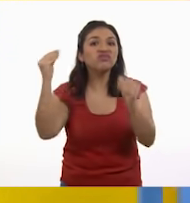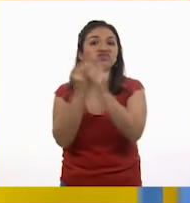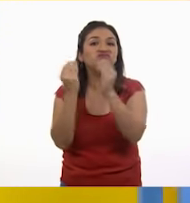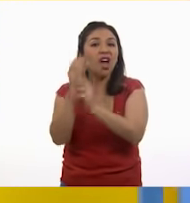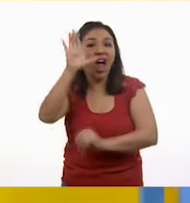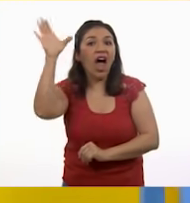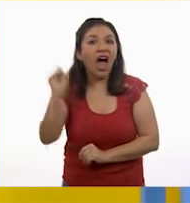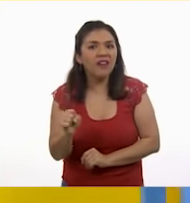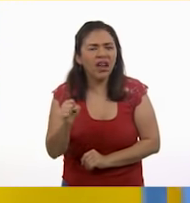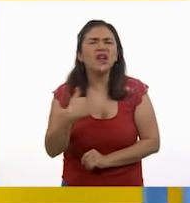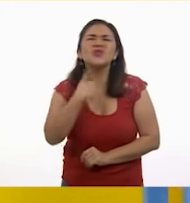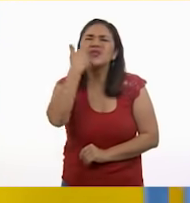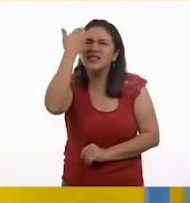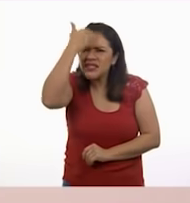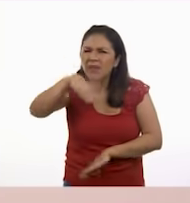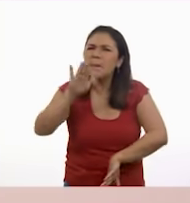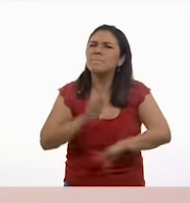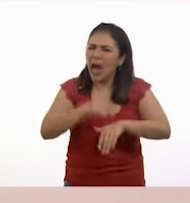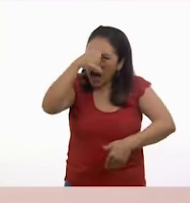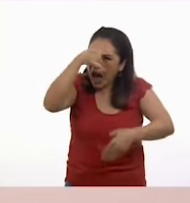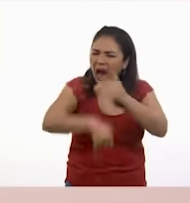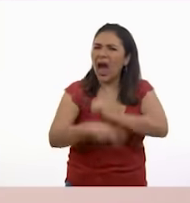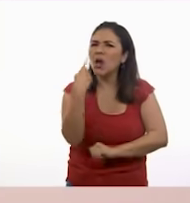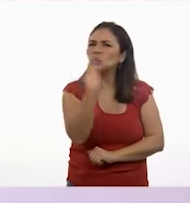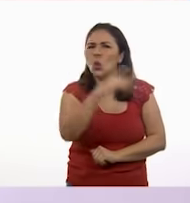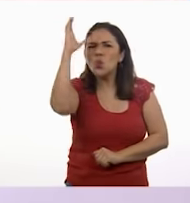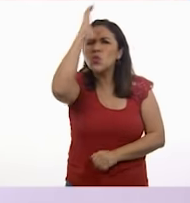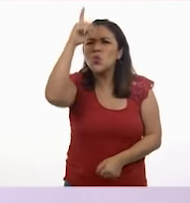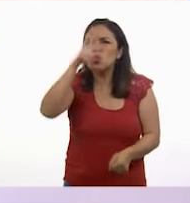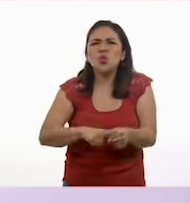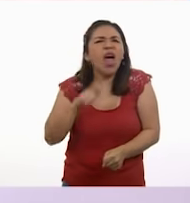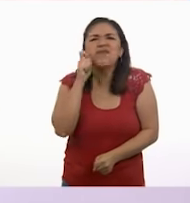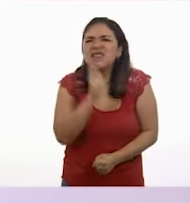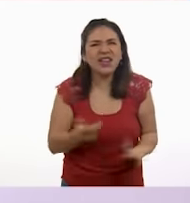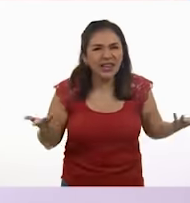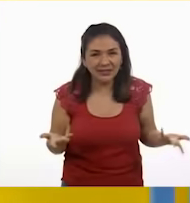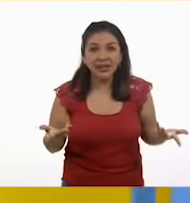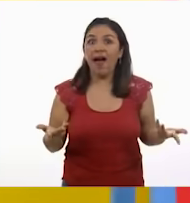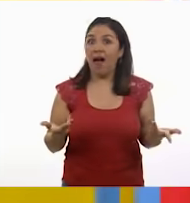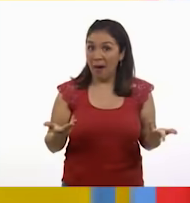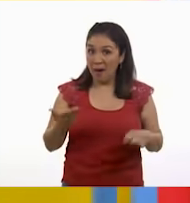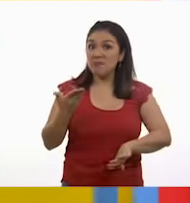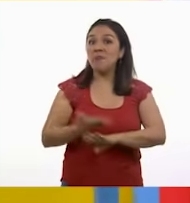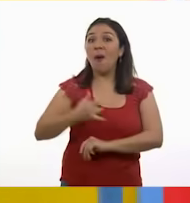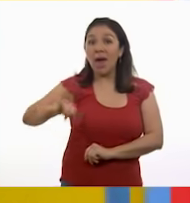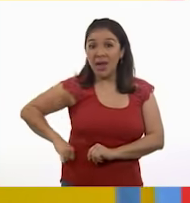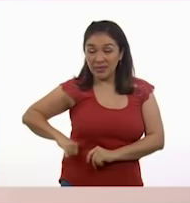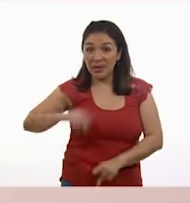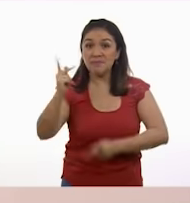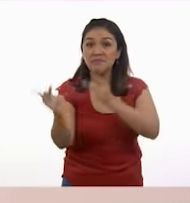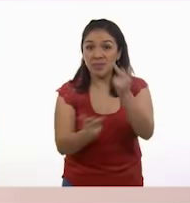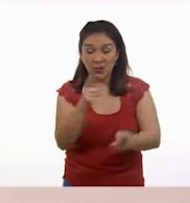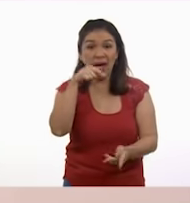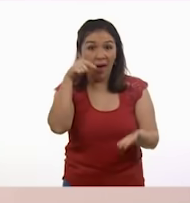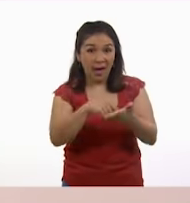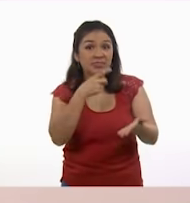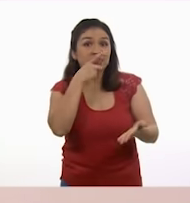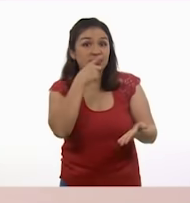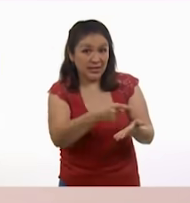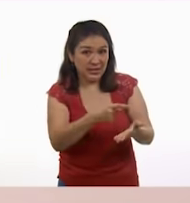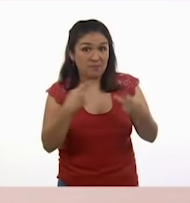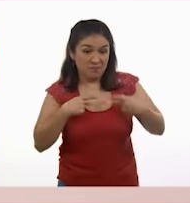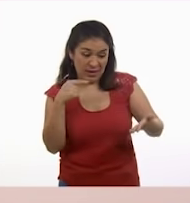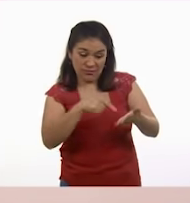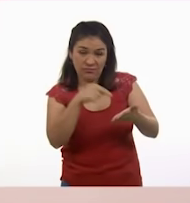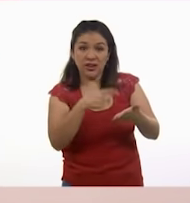y quisiera saber más sobre esta cultura muy interesante muy bien como dice esta